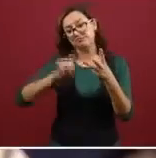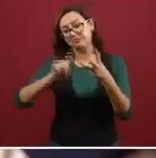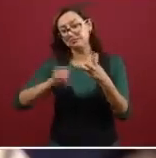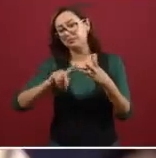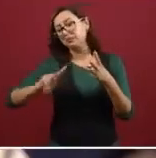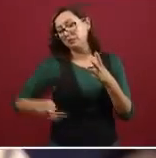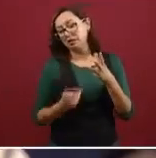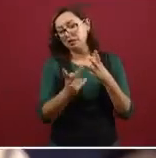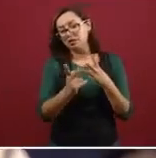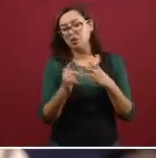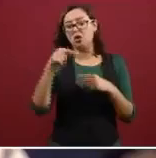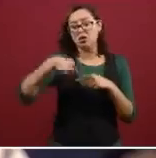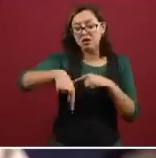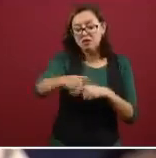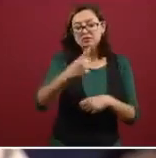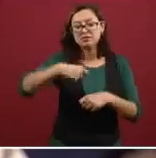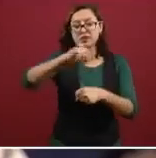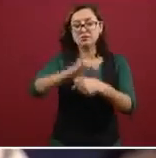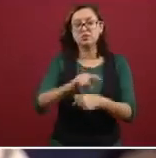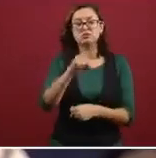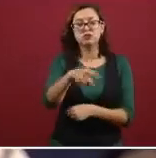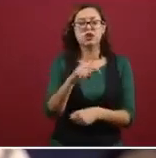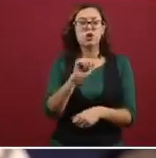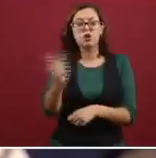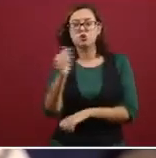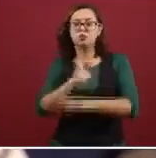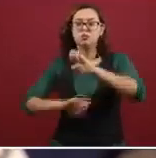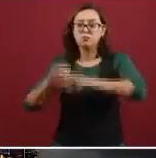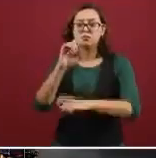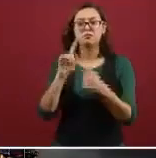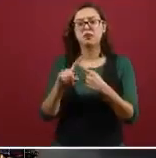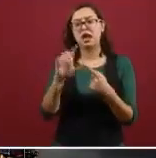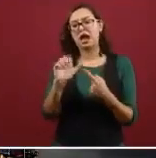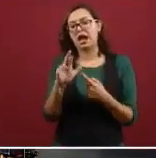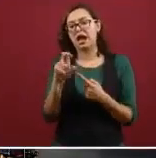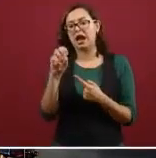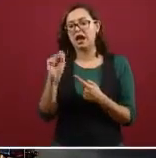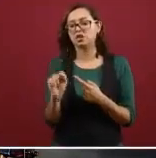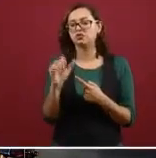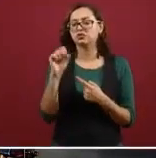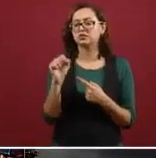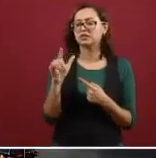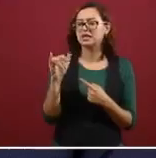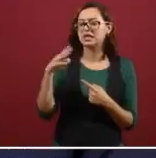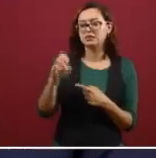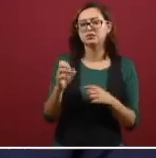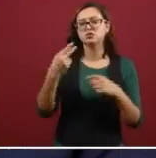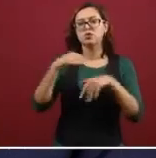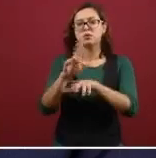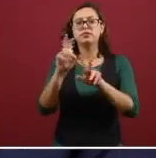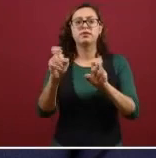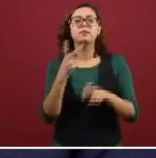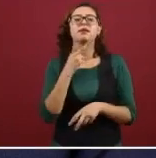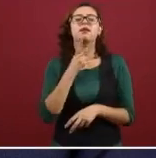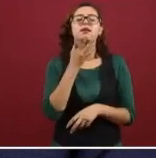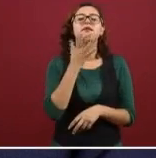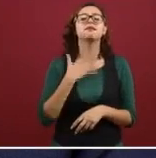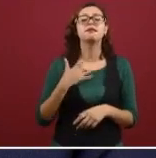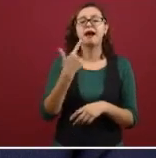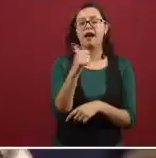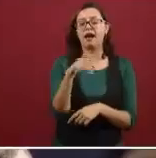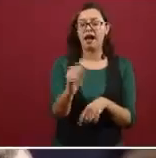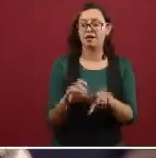presidente, si se va a reunir en estos días con empresarios como Carlos Slim por el tema de los ductos, se dice por ahí que